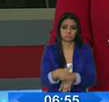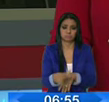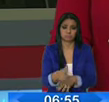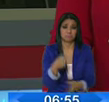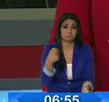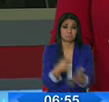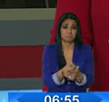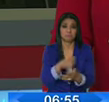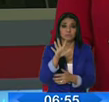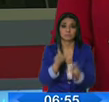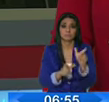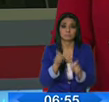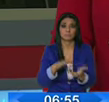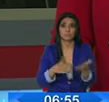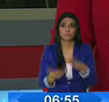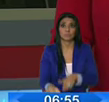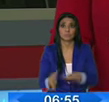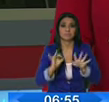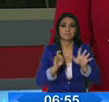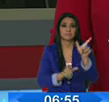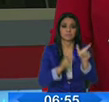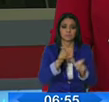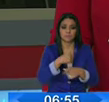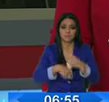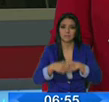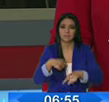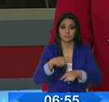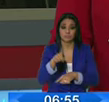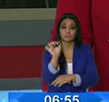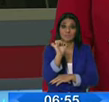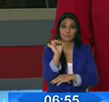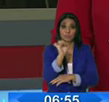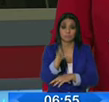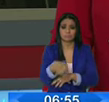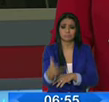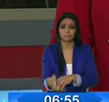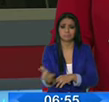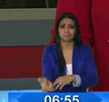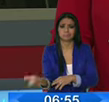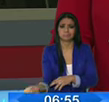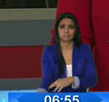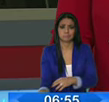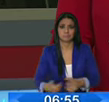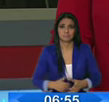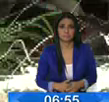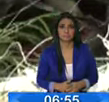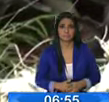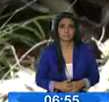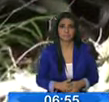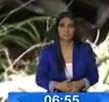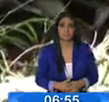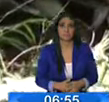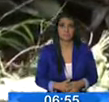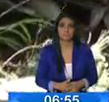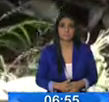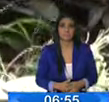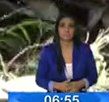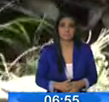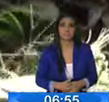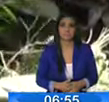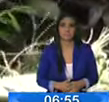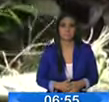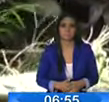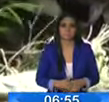establecidas de otras siete heridas el vehículo en el que viajaban cayó a un abismo ocurrió de madrugada